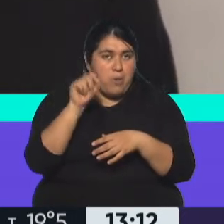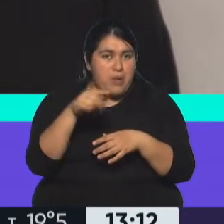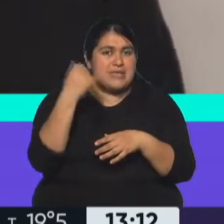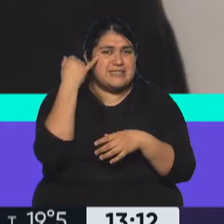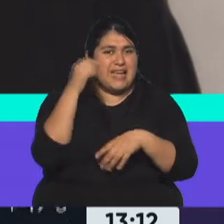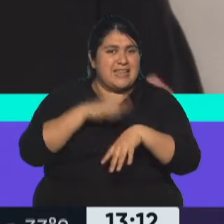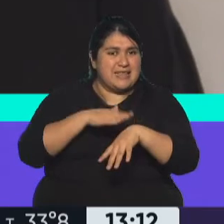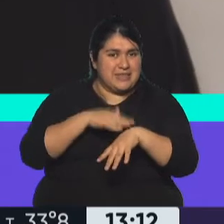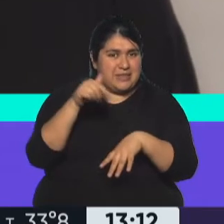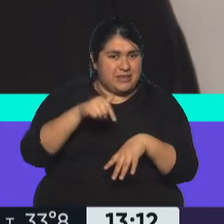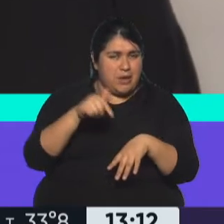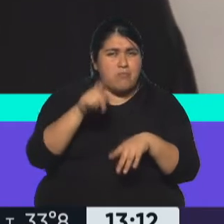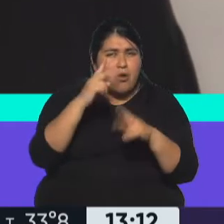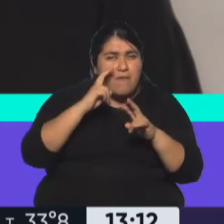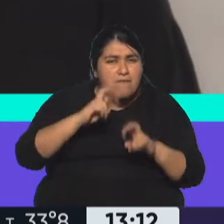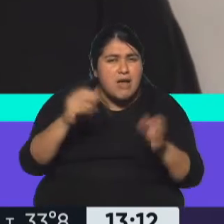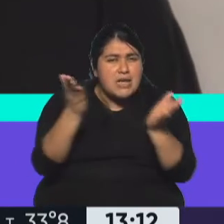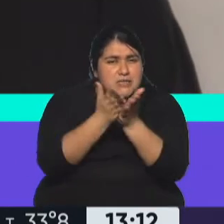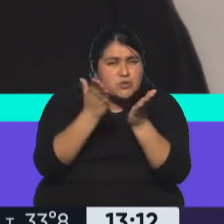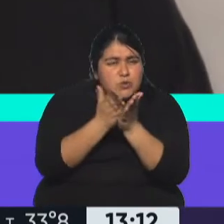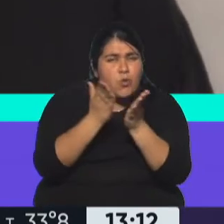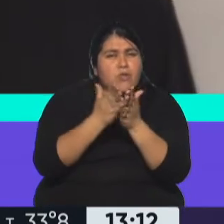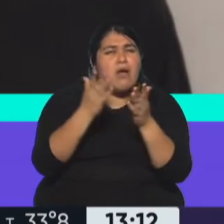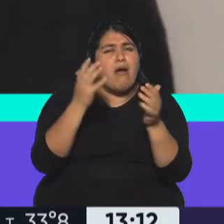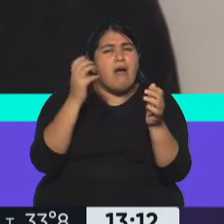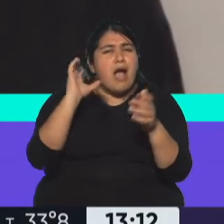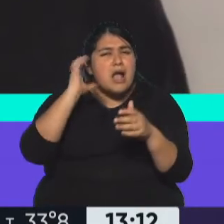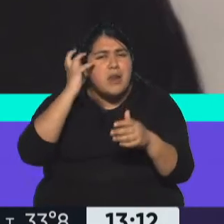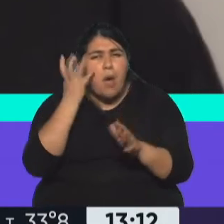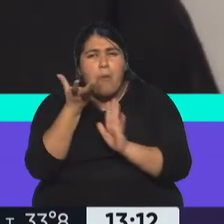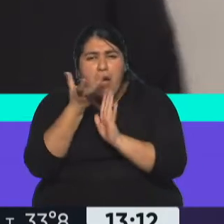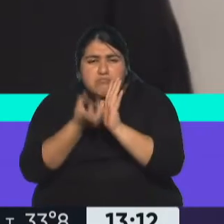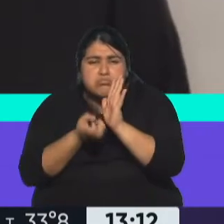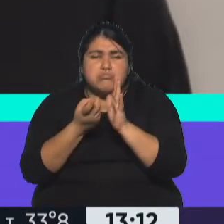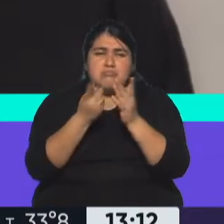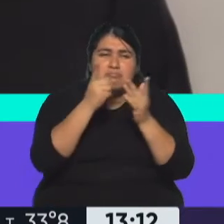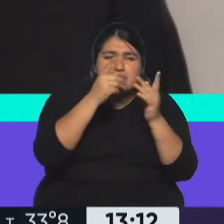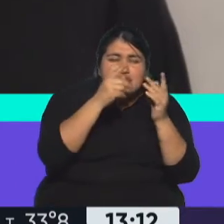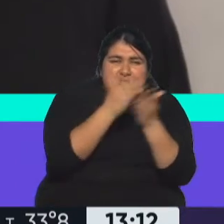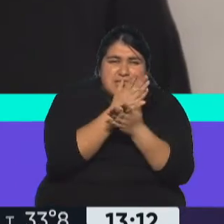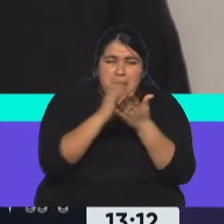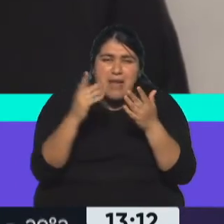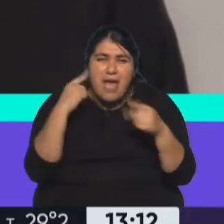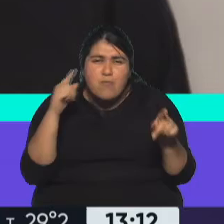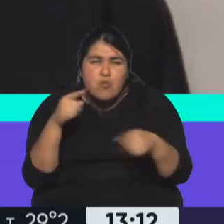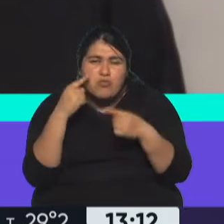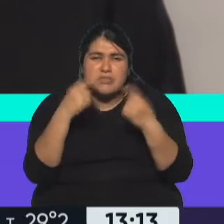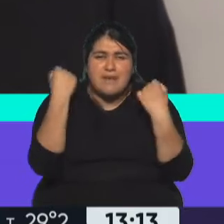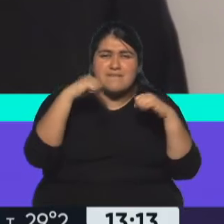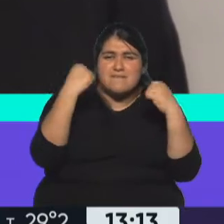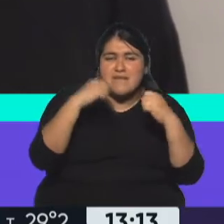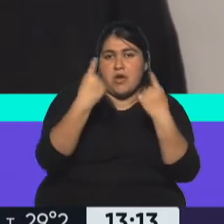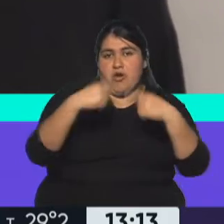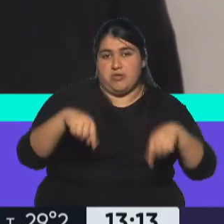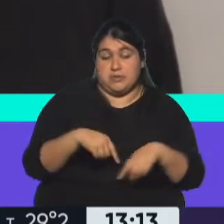tiempo pandémico de estudiar ese repertorio, de desgrabarlo, de ensayarlo, por supuesto, y ya están listos para compartir. De hecho,